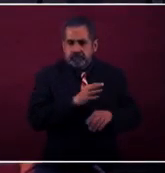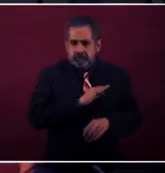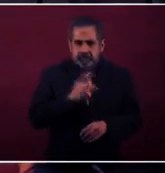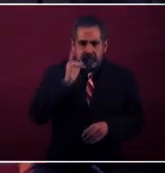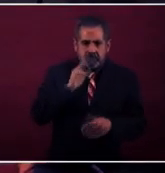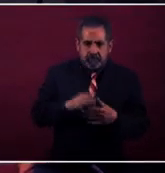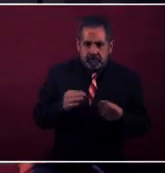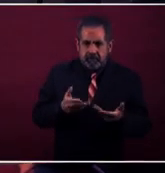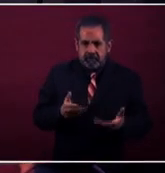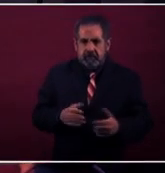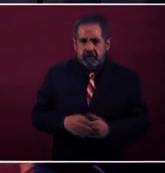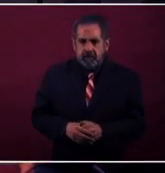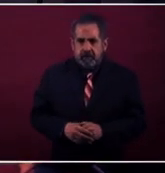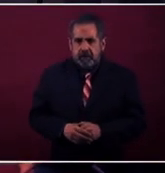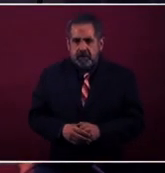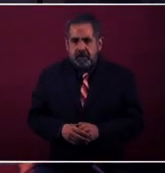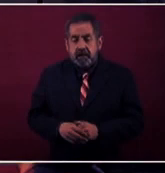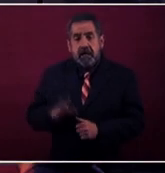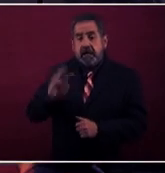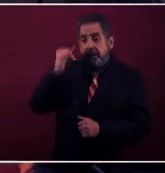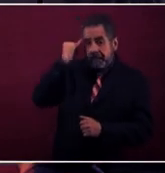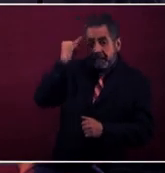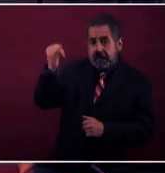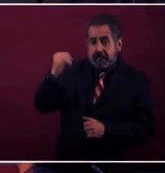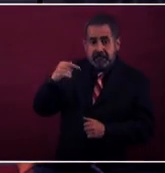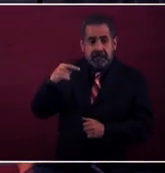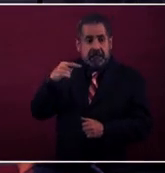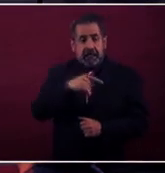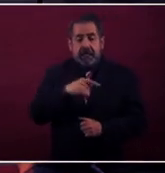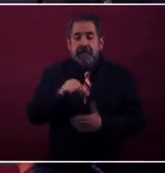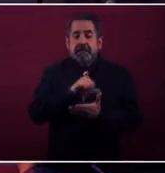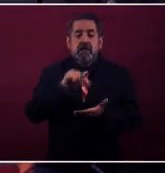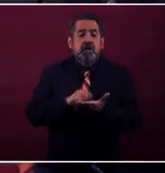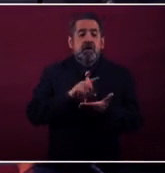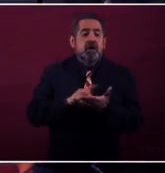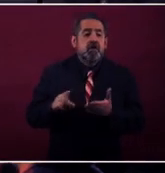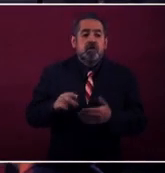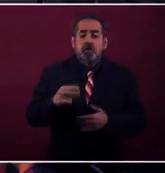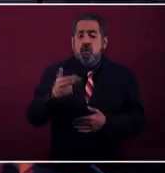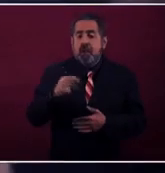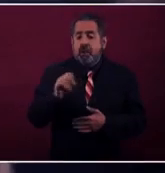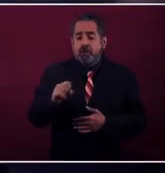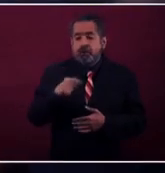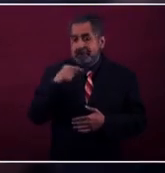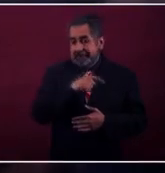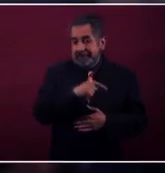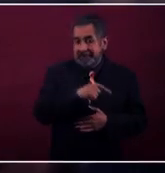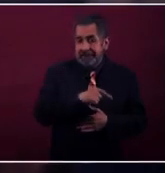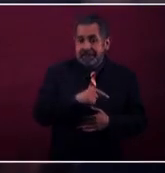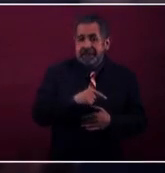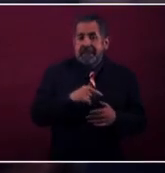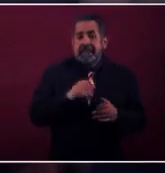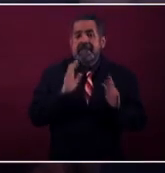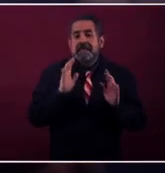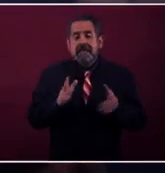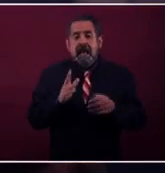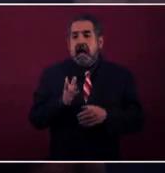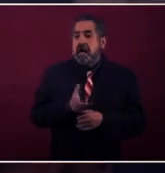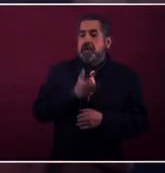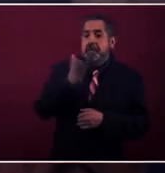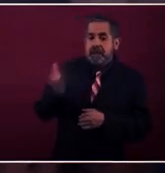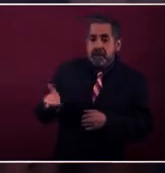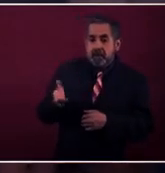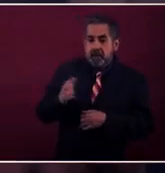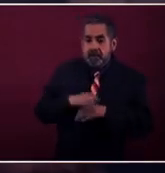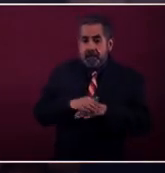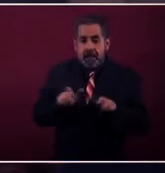pruebas. Imagínense que el Centro de Derechos Humanos Fray Bartolomé de las Casas ya había solicitado